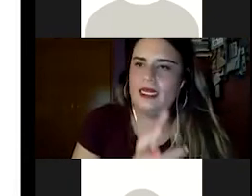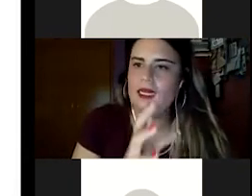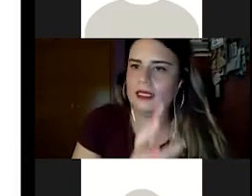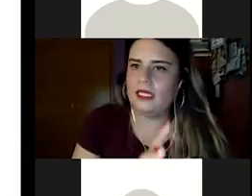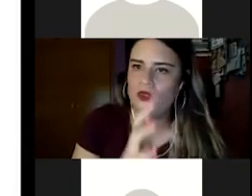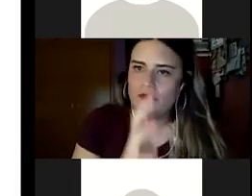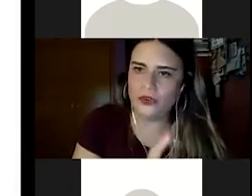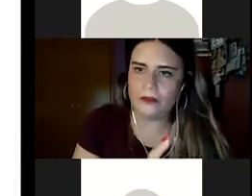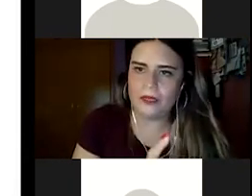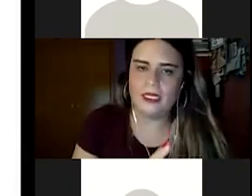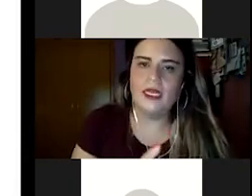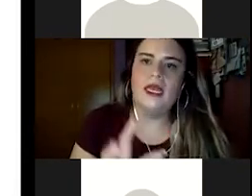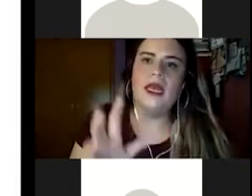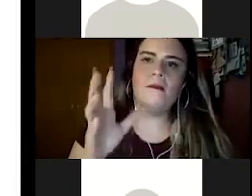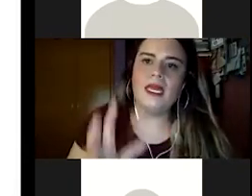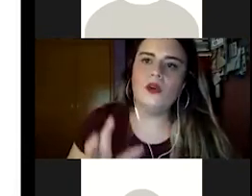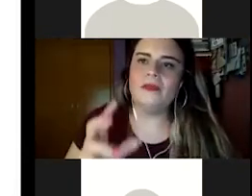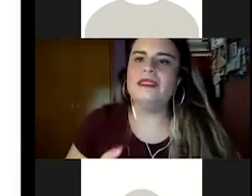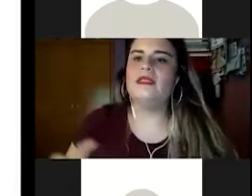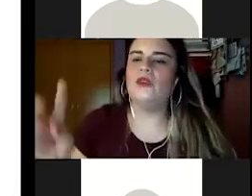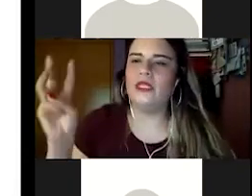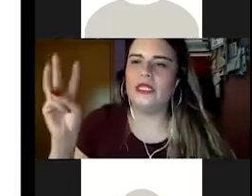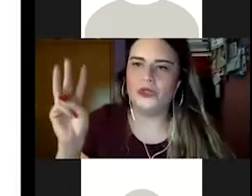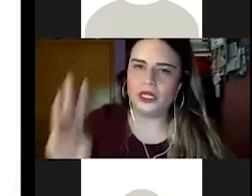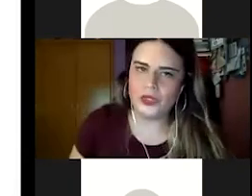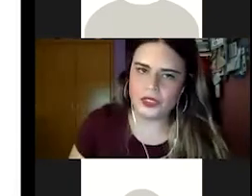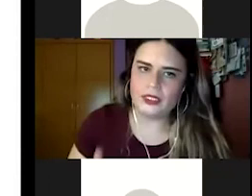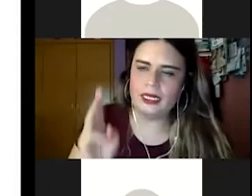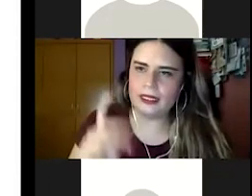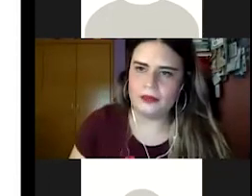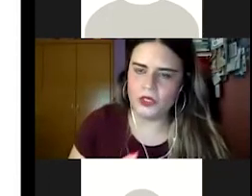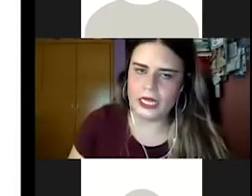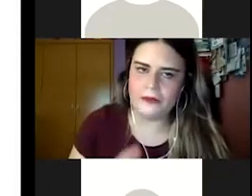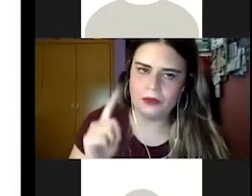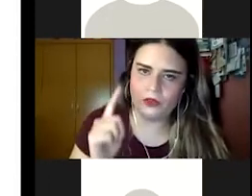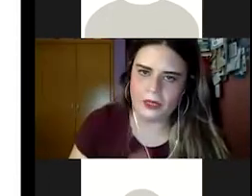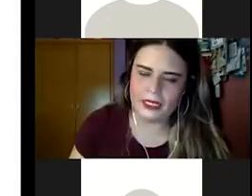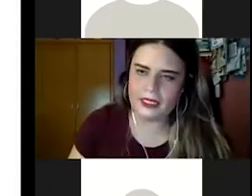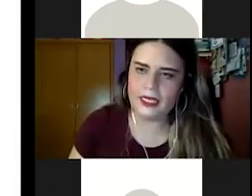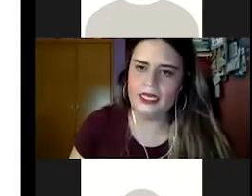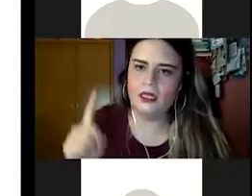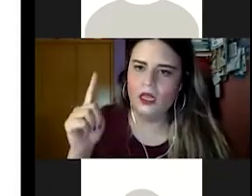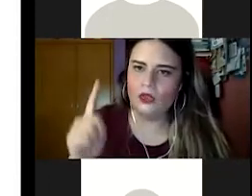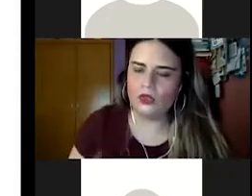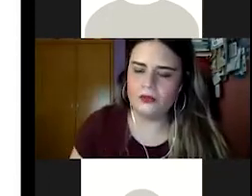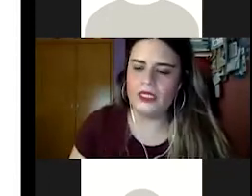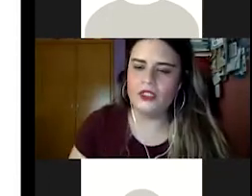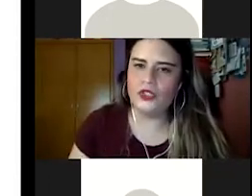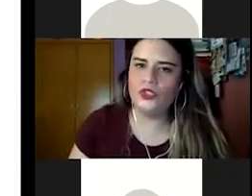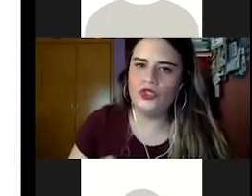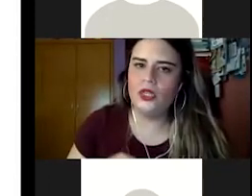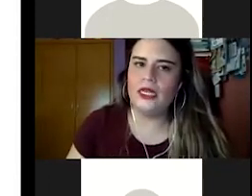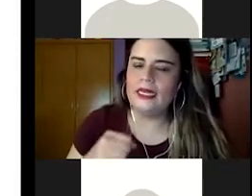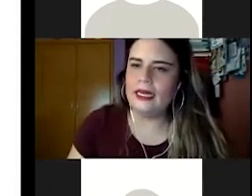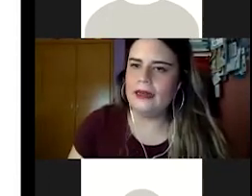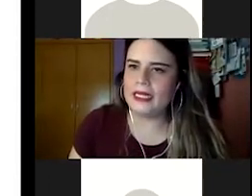para hacer estos informes. México ha presentado en 3 ocasiones, las que vemos aquí, 2016,